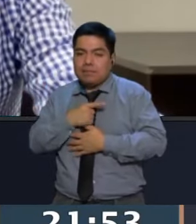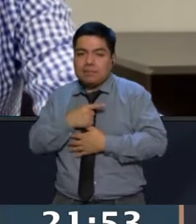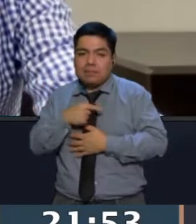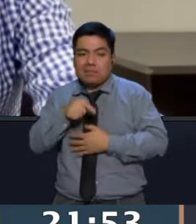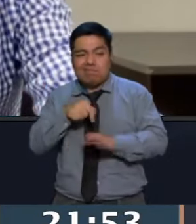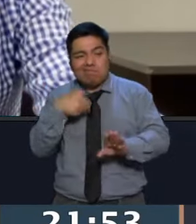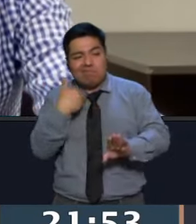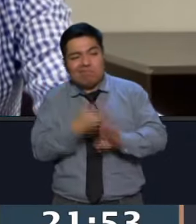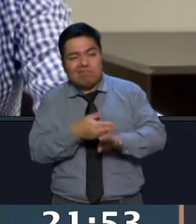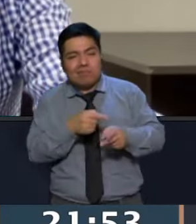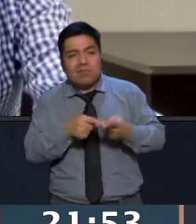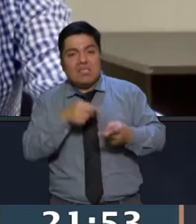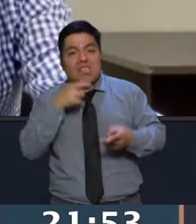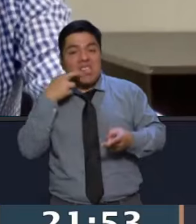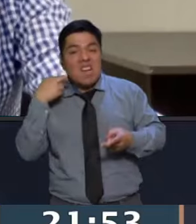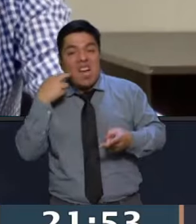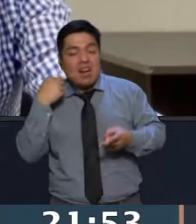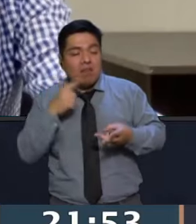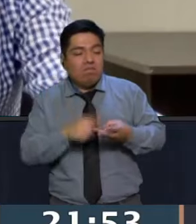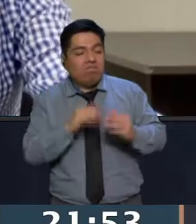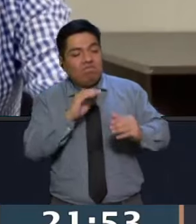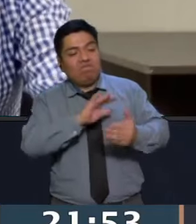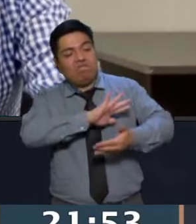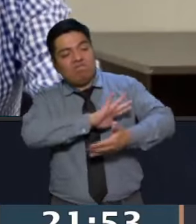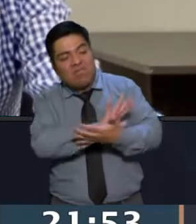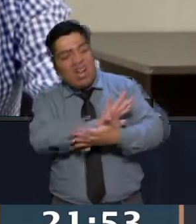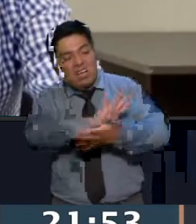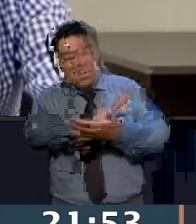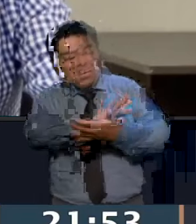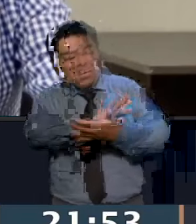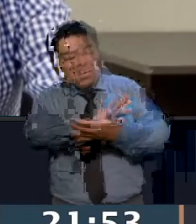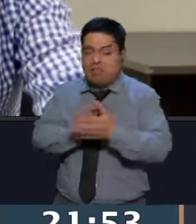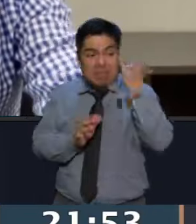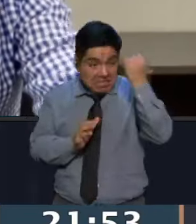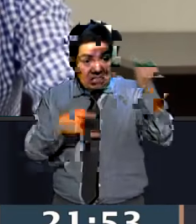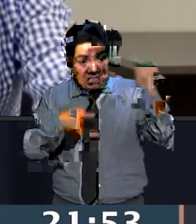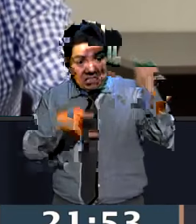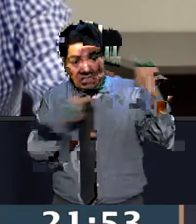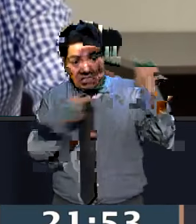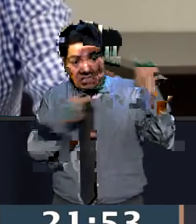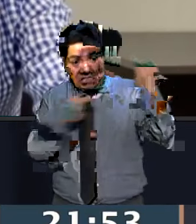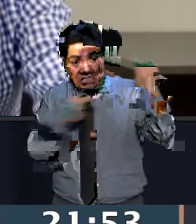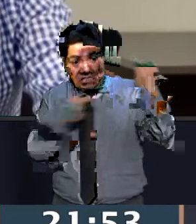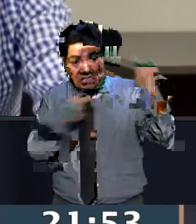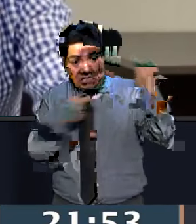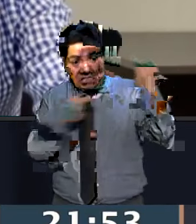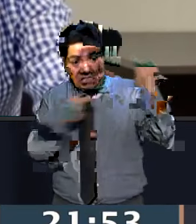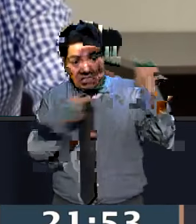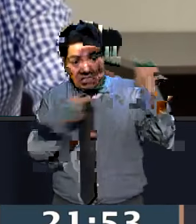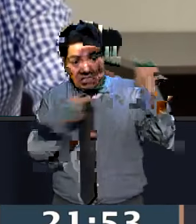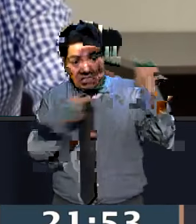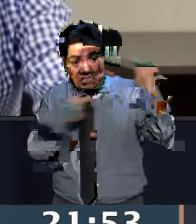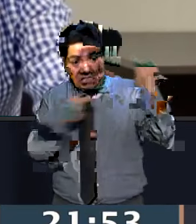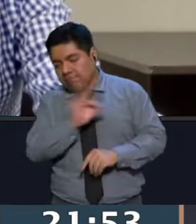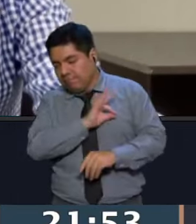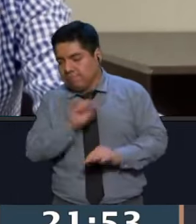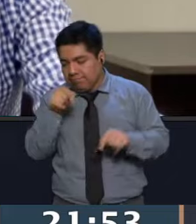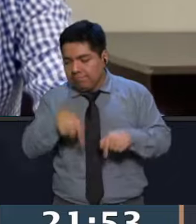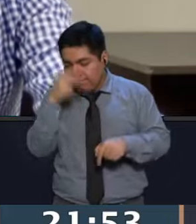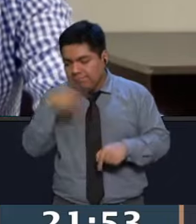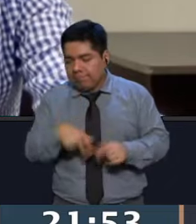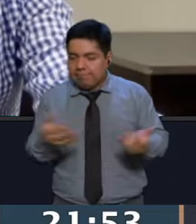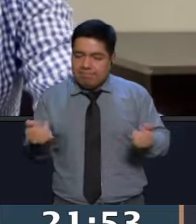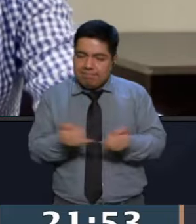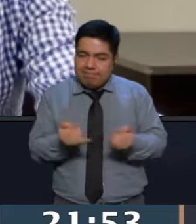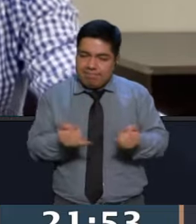o apelar a la xenofobia, al racismo y al clasismo en contra de quienes representan ideas con las que no coinciden. Creo que eso también puede estar